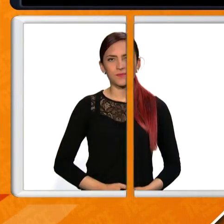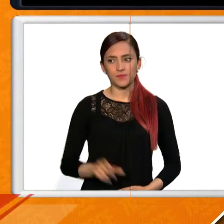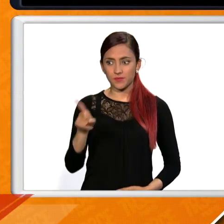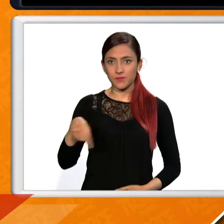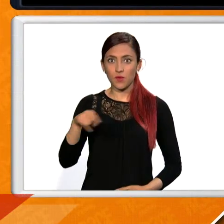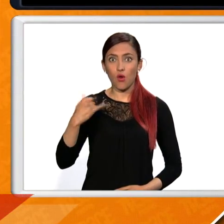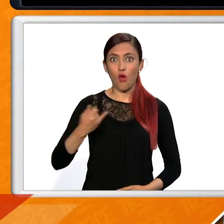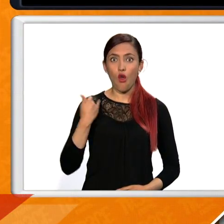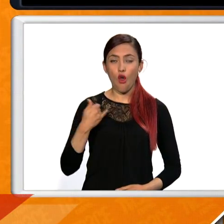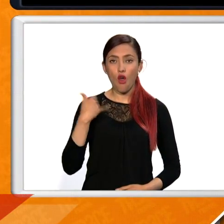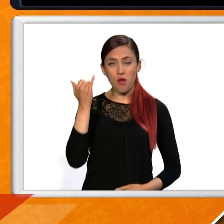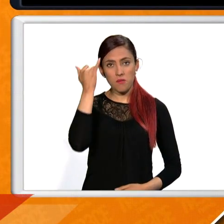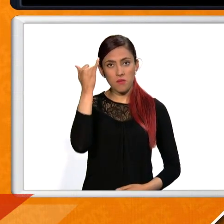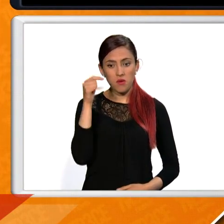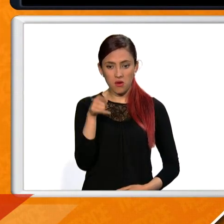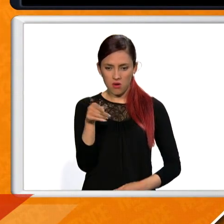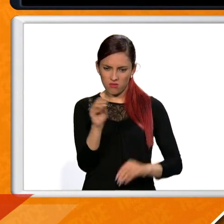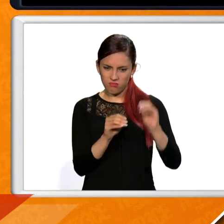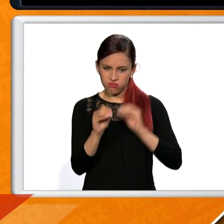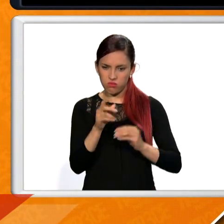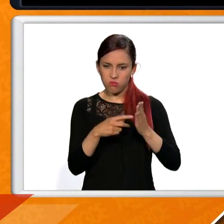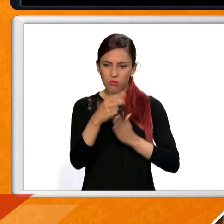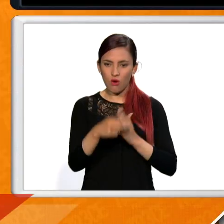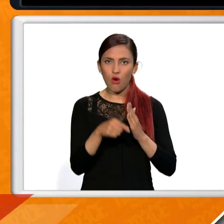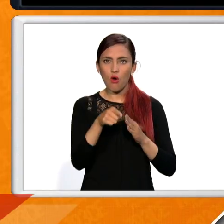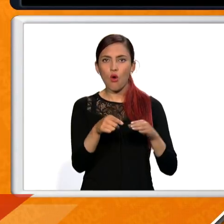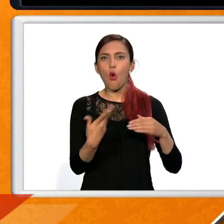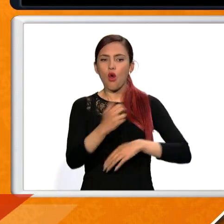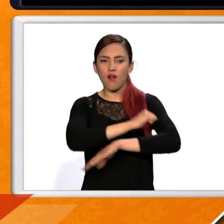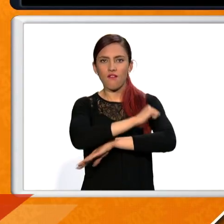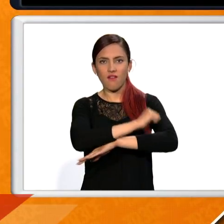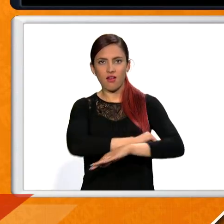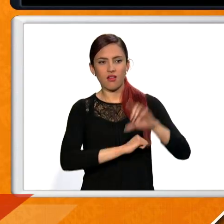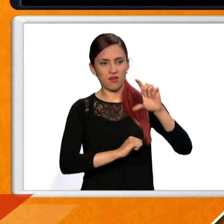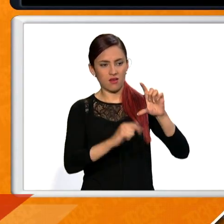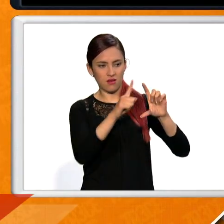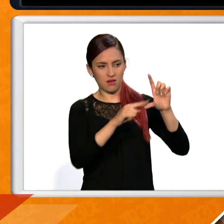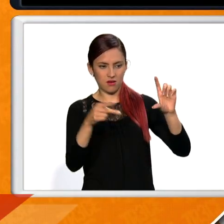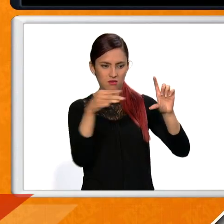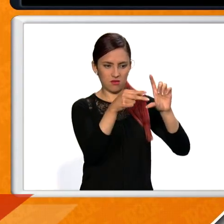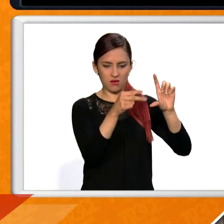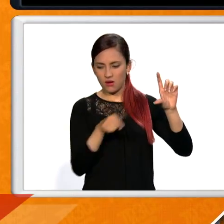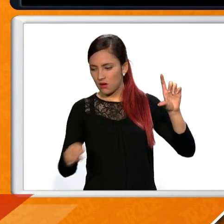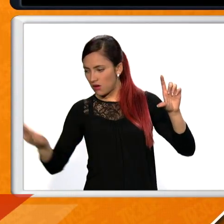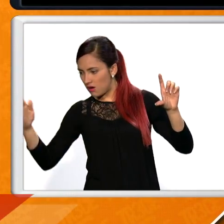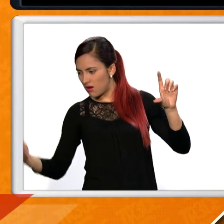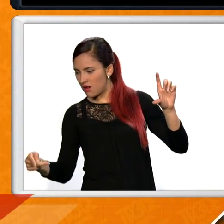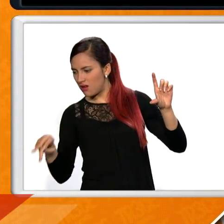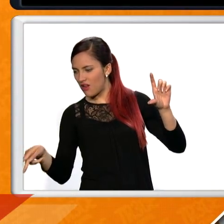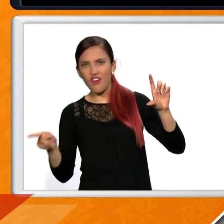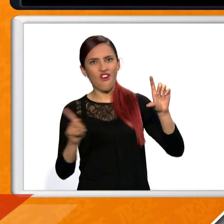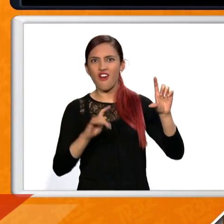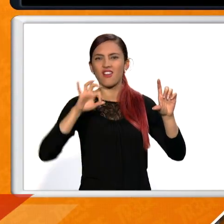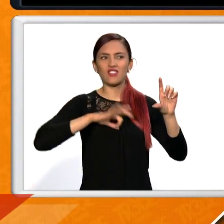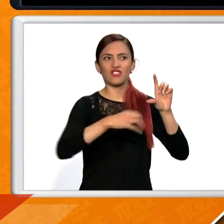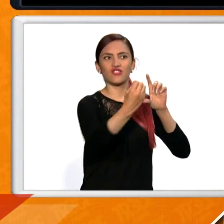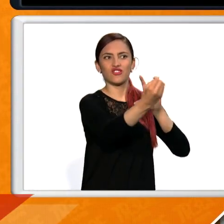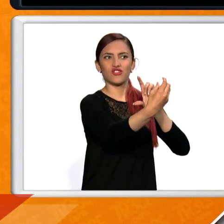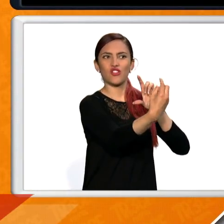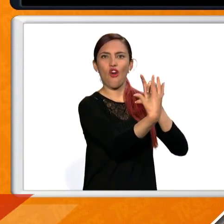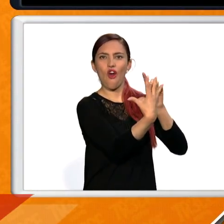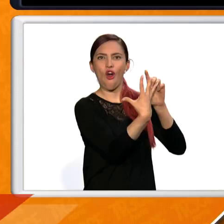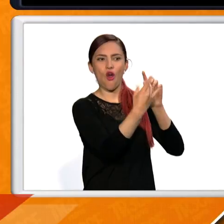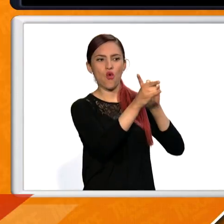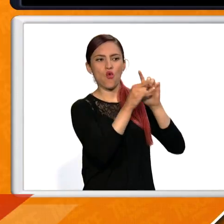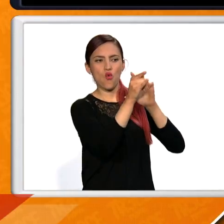Estos jóvenes estudiantes crearon un sistema en el que los enchufes van pegados a las ventanas y no a la pared. Esos enchufes de ventana tienen celdas solares